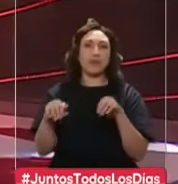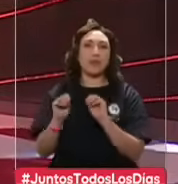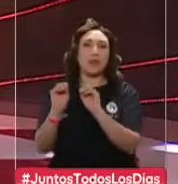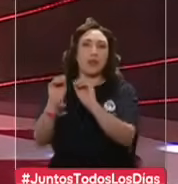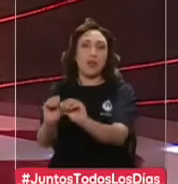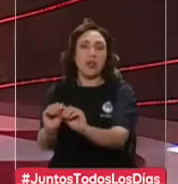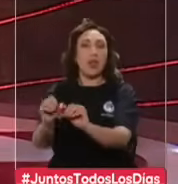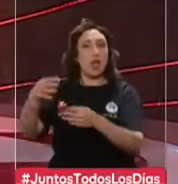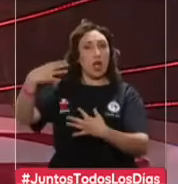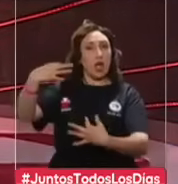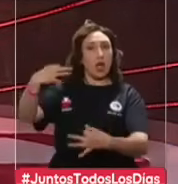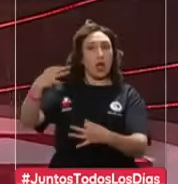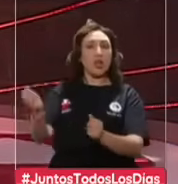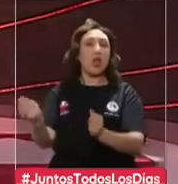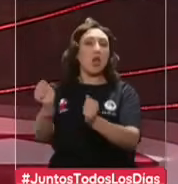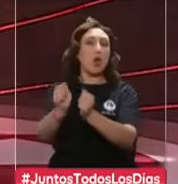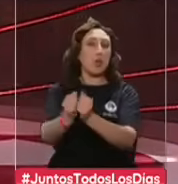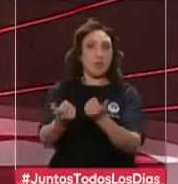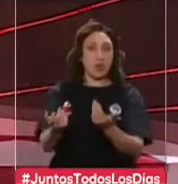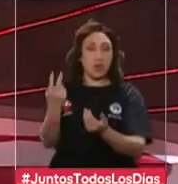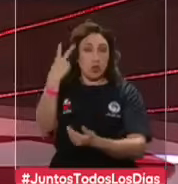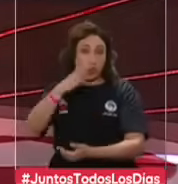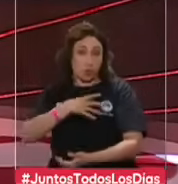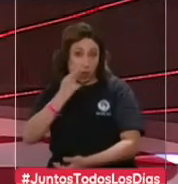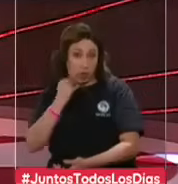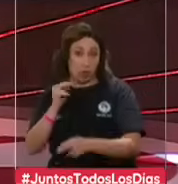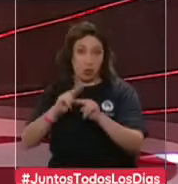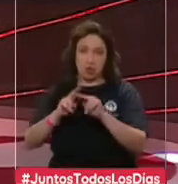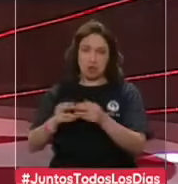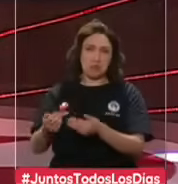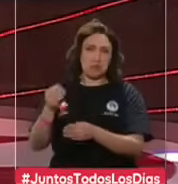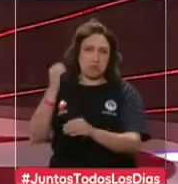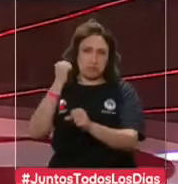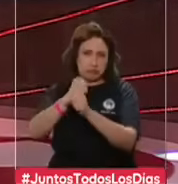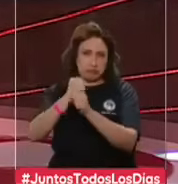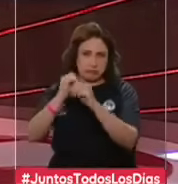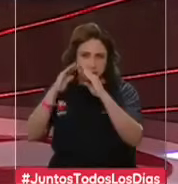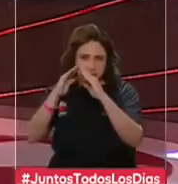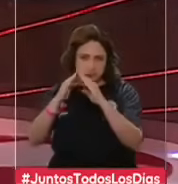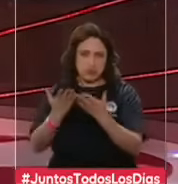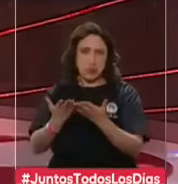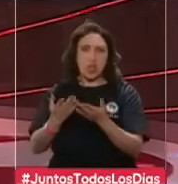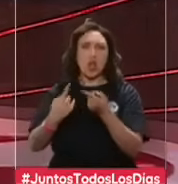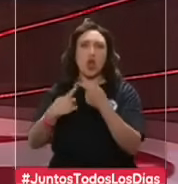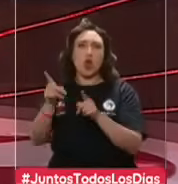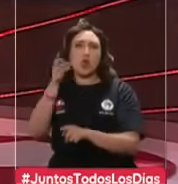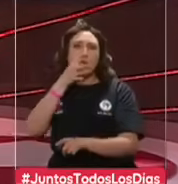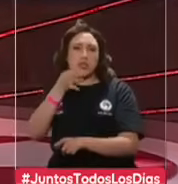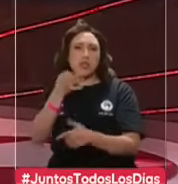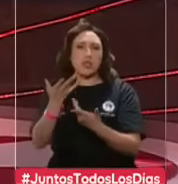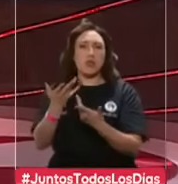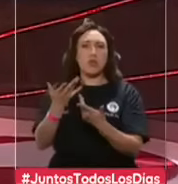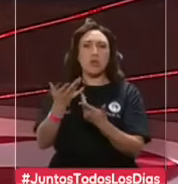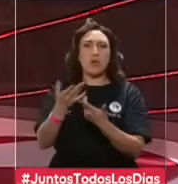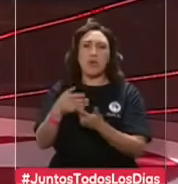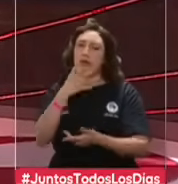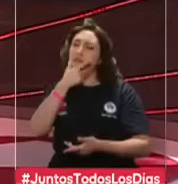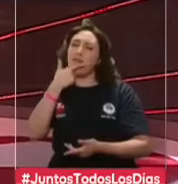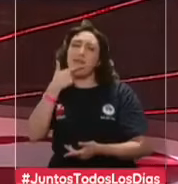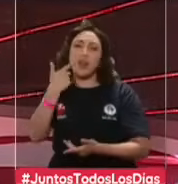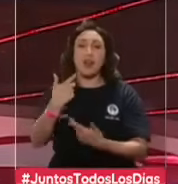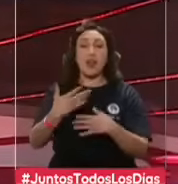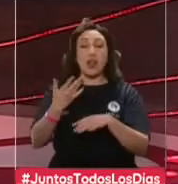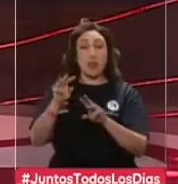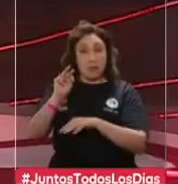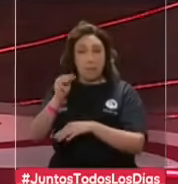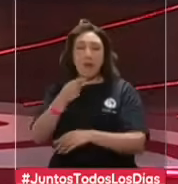la nota del compañero, qué sé yo, su hijo hace todas las tareas, el tipo como que no, es fantástico, weón, esa mamá que tiene